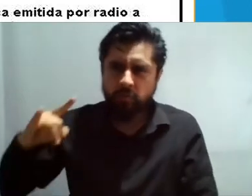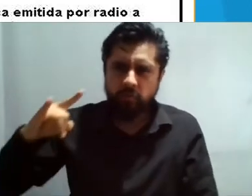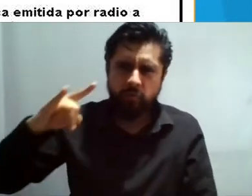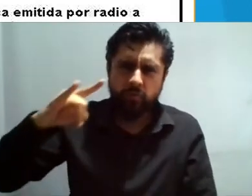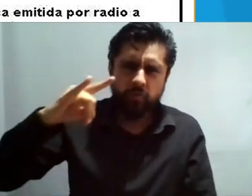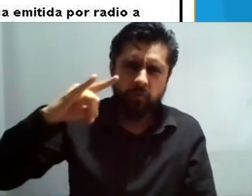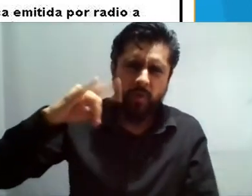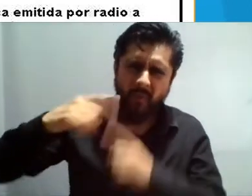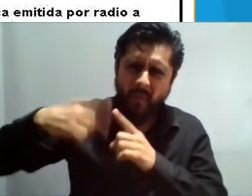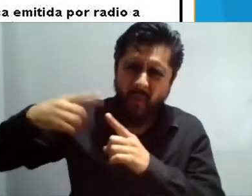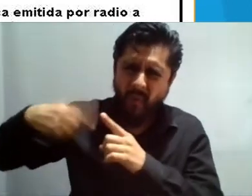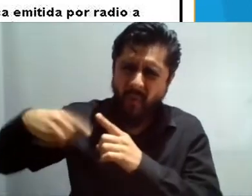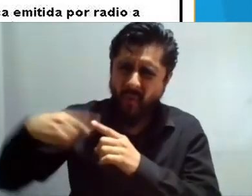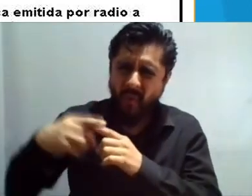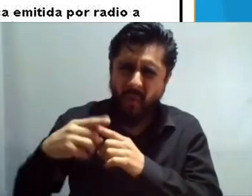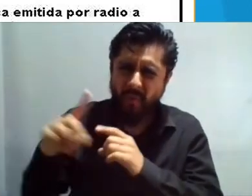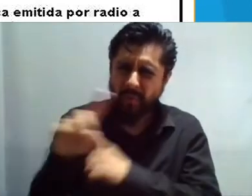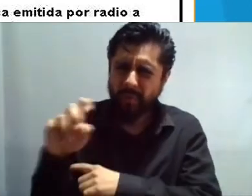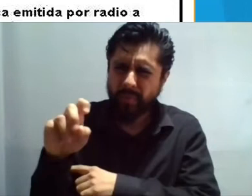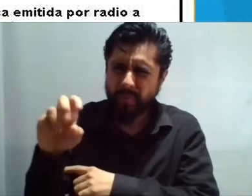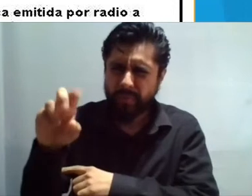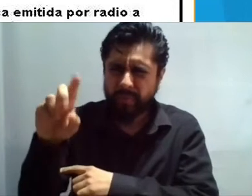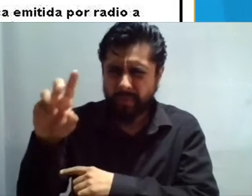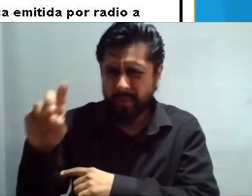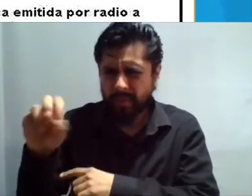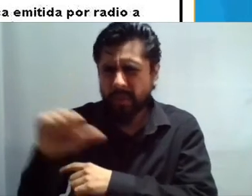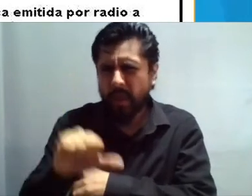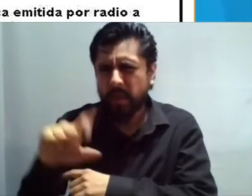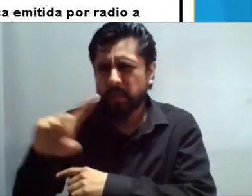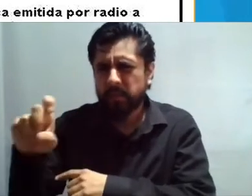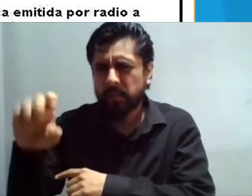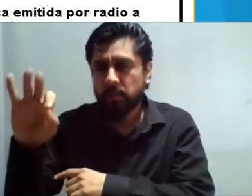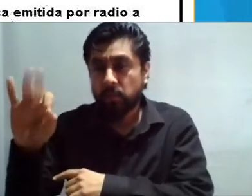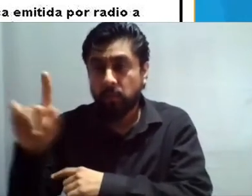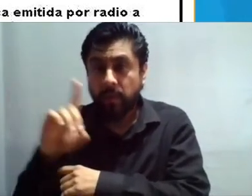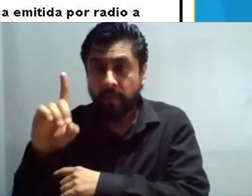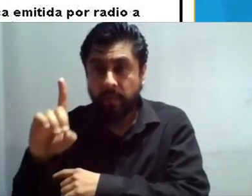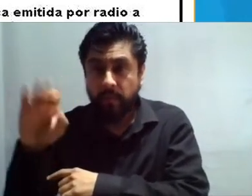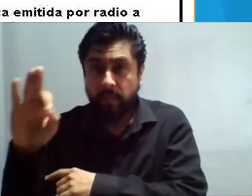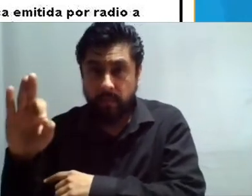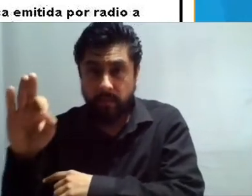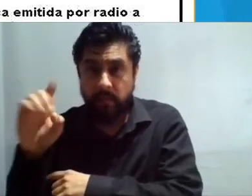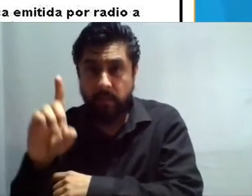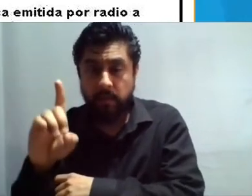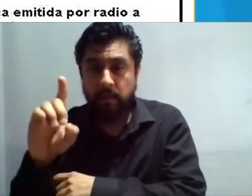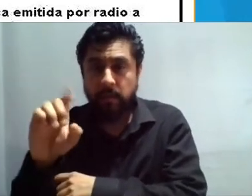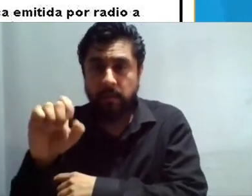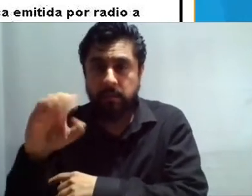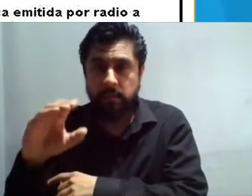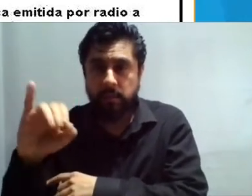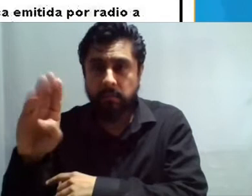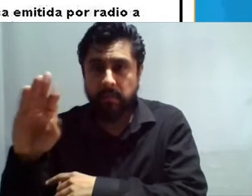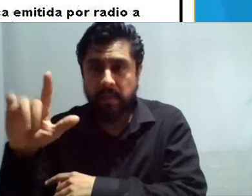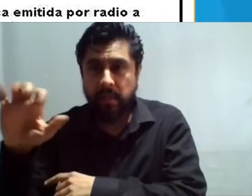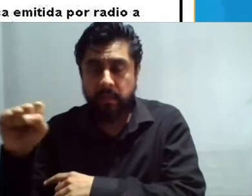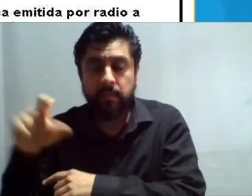acción, son cerca de 130, 140 decibeles. ¿Qué sería lo ideal? No